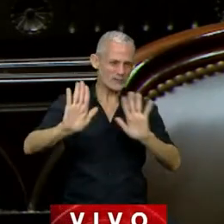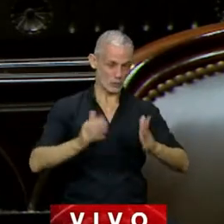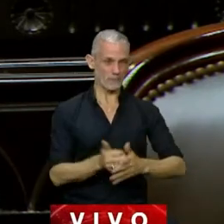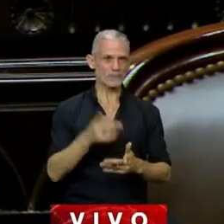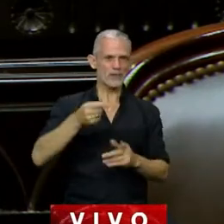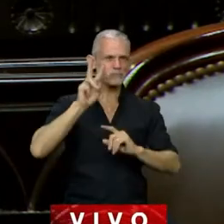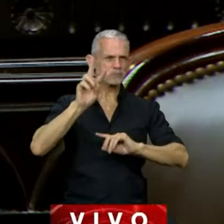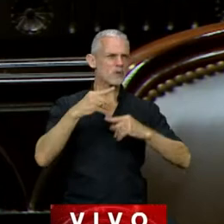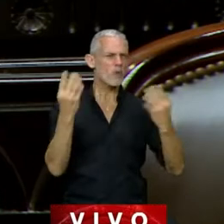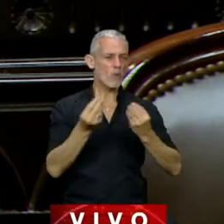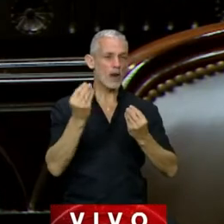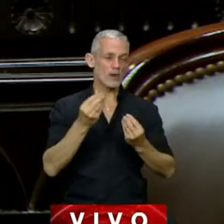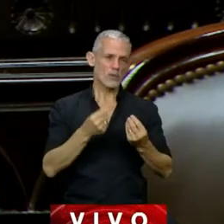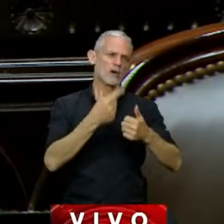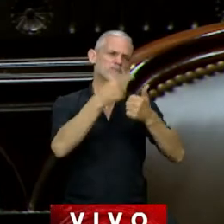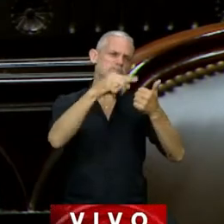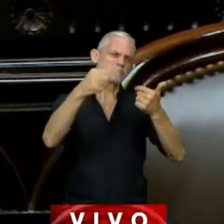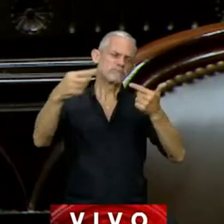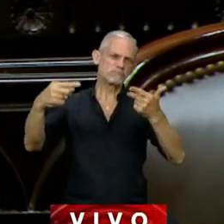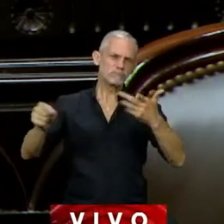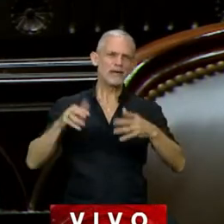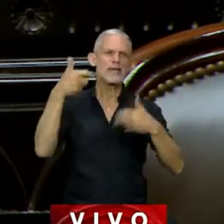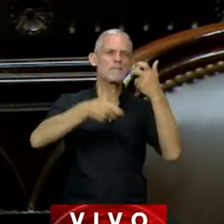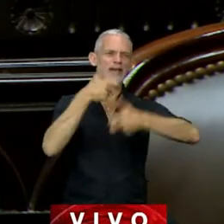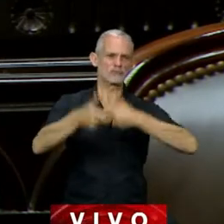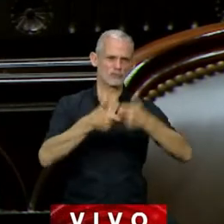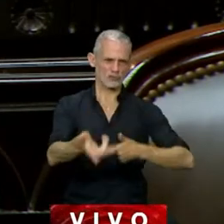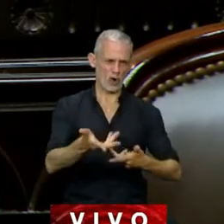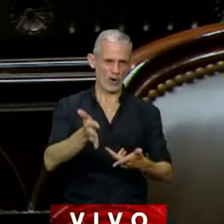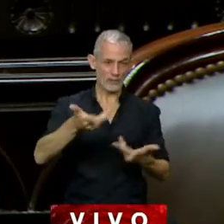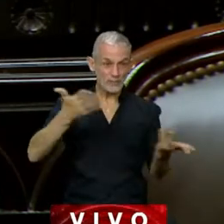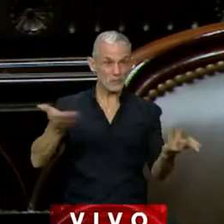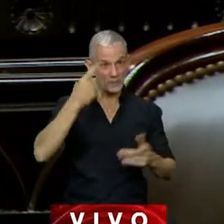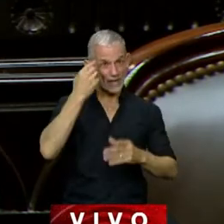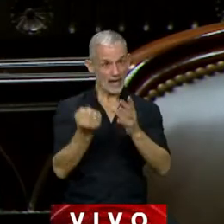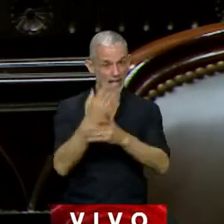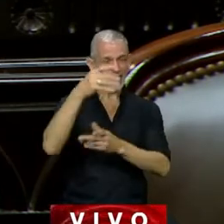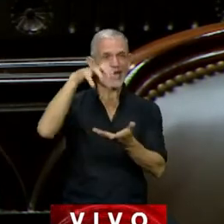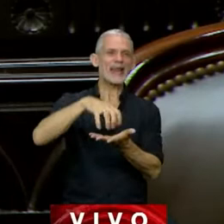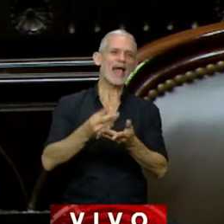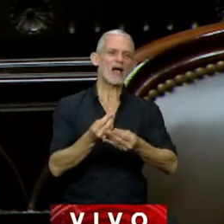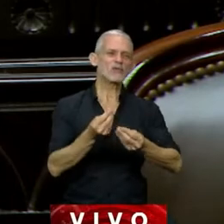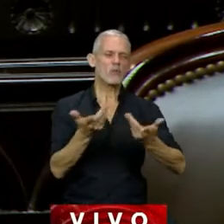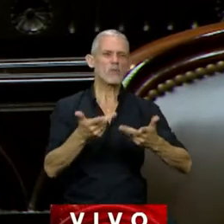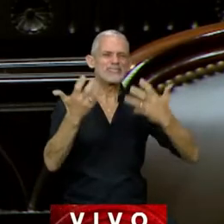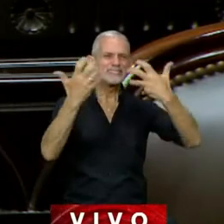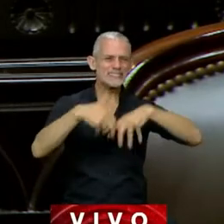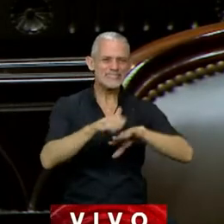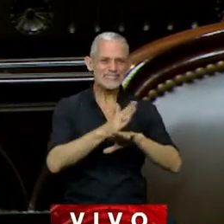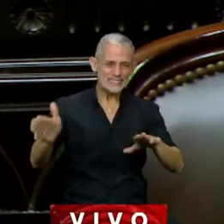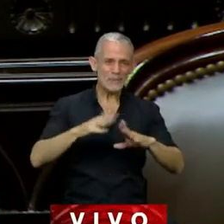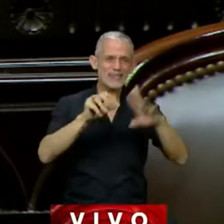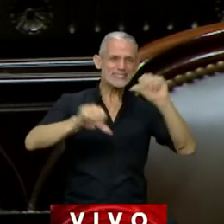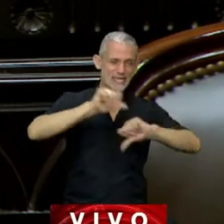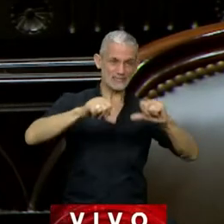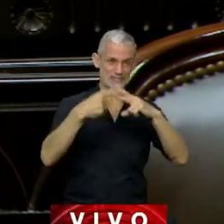ve claramente en las múltiples inversiones. Estamos creando y reforzando un sistema de